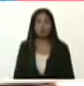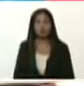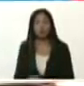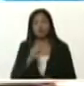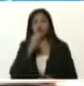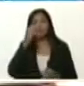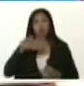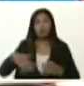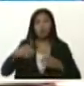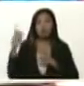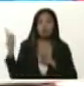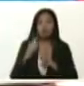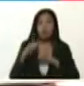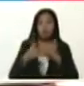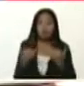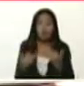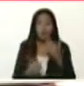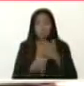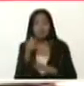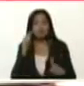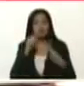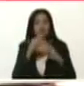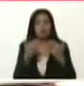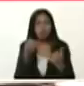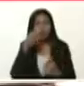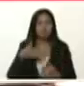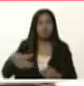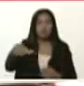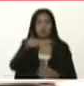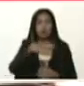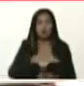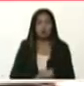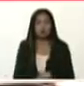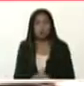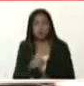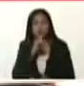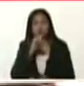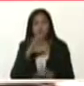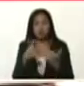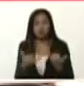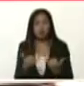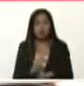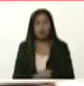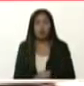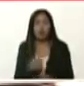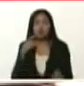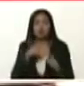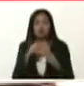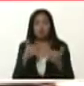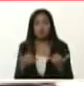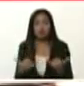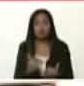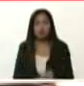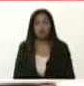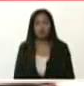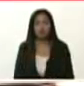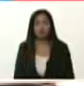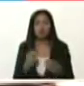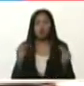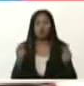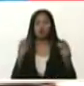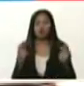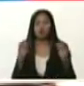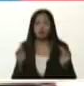Informar al pueblo, llegar al más allá del pueblo, con información, con orientación, con la acción